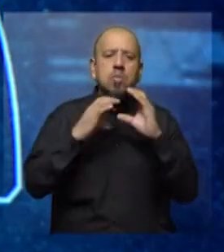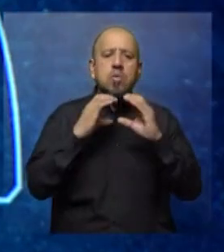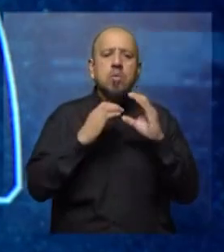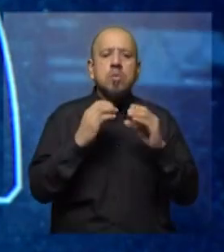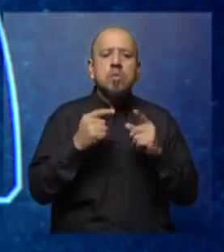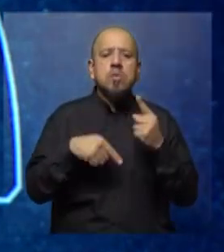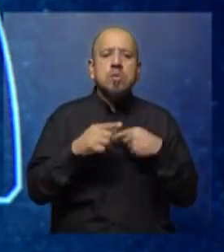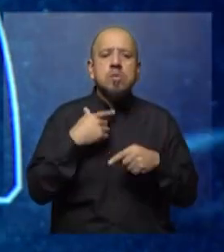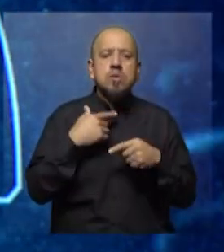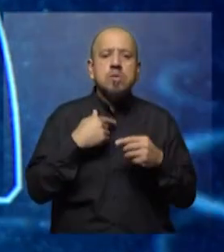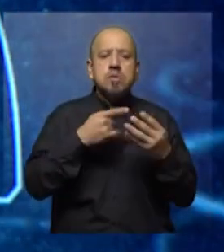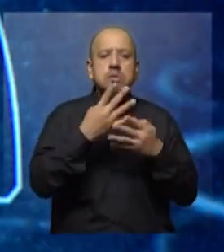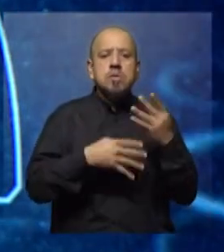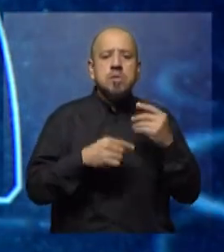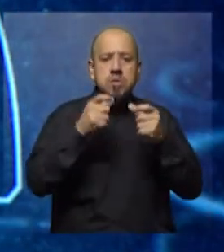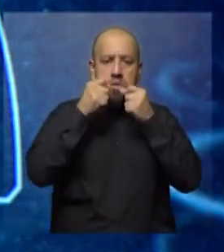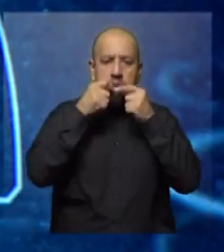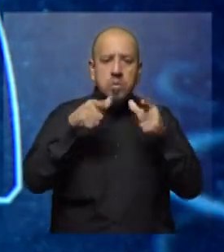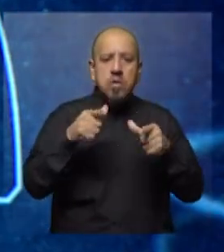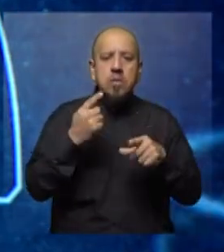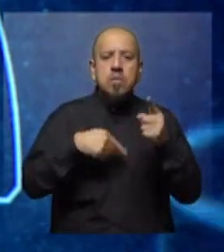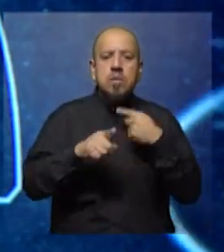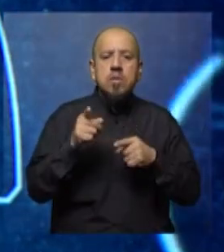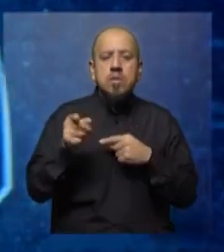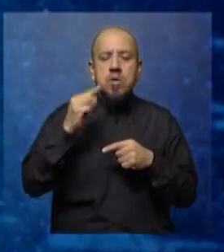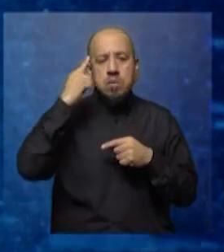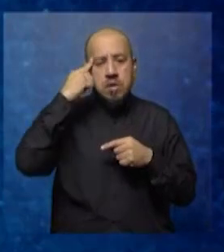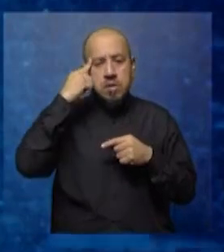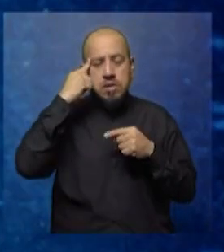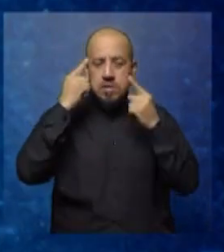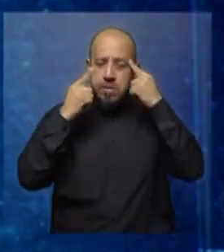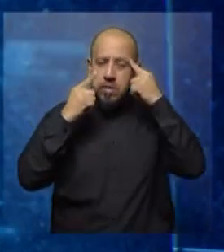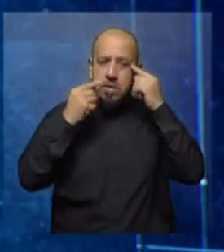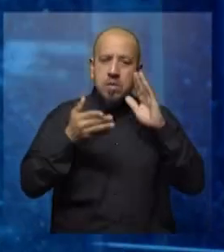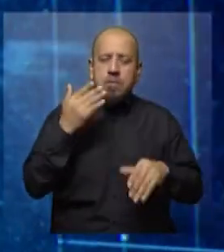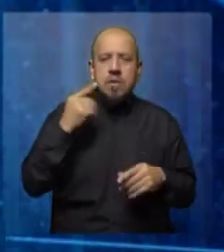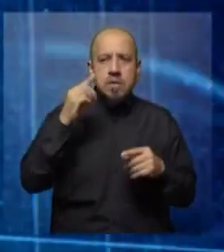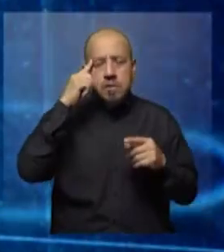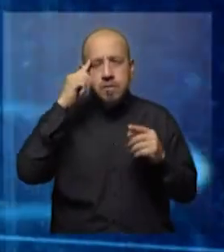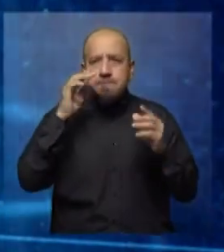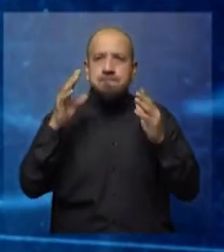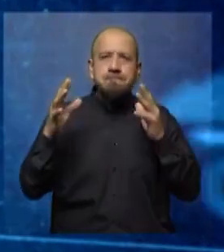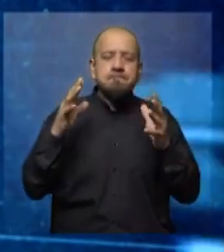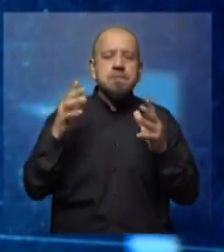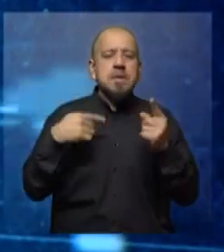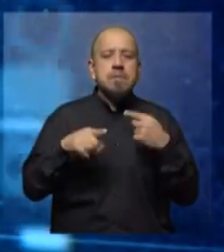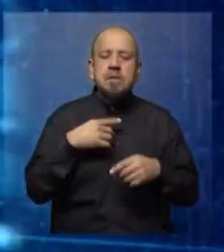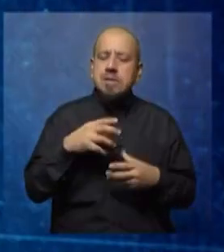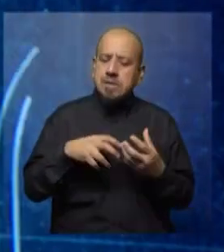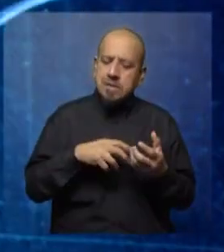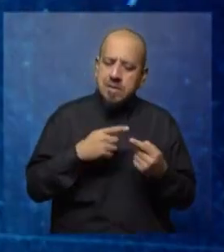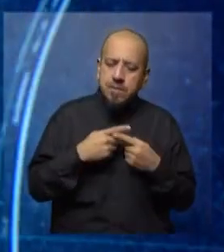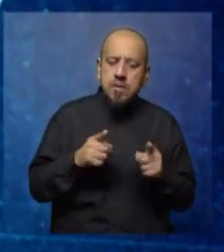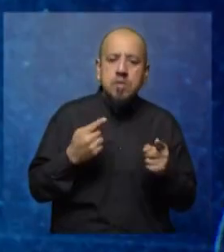comunicamos a través de los esquemas del lenguaje sin embargo el pensamiento es mucho más móvil más complejo por lo tanto cuando